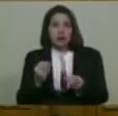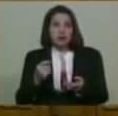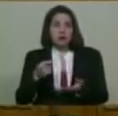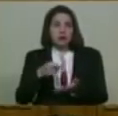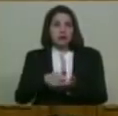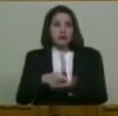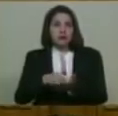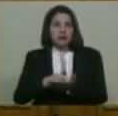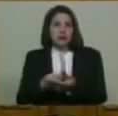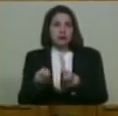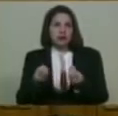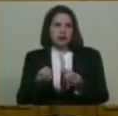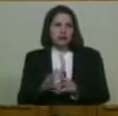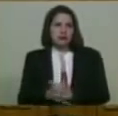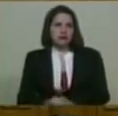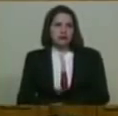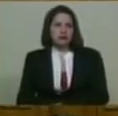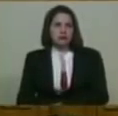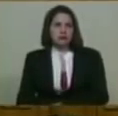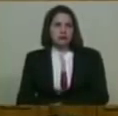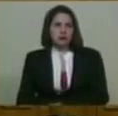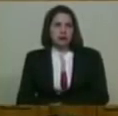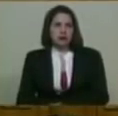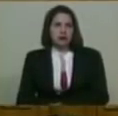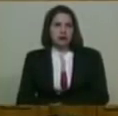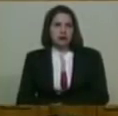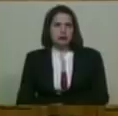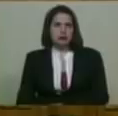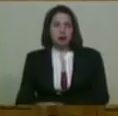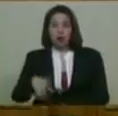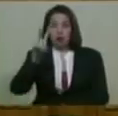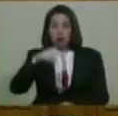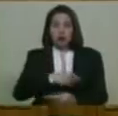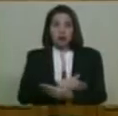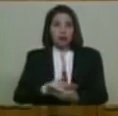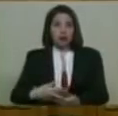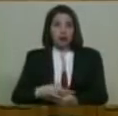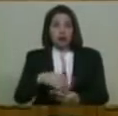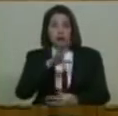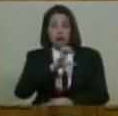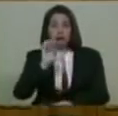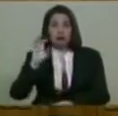más. Quiere decir que el punto de partida van a ser 2.500.000 hogares,